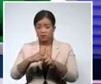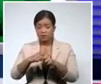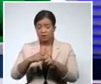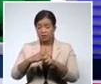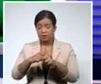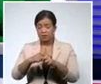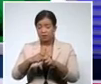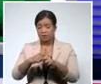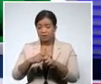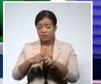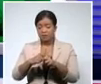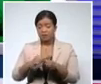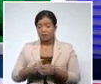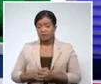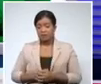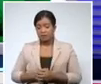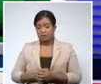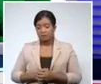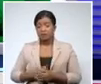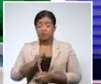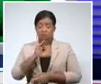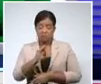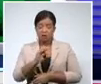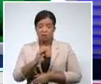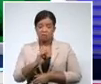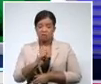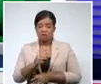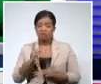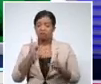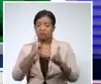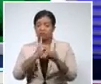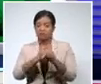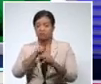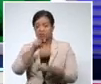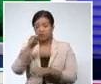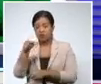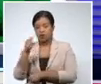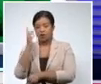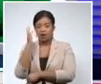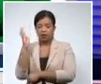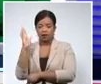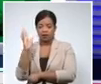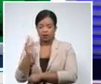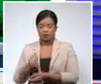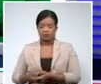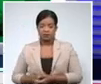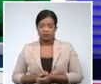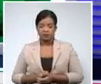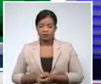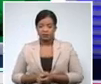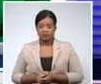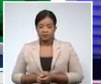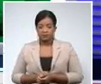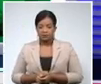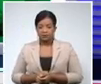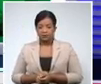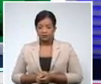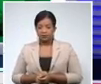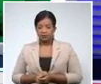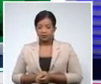de alguna forma con viajeros extranjeros, con casos importados. Extranjeros